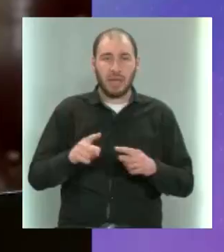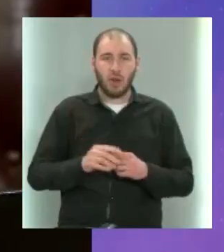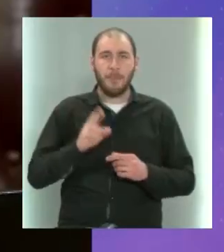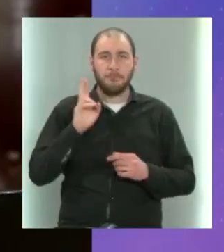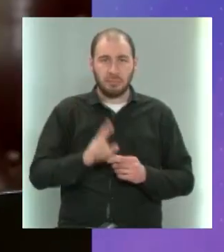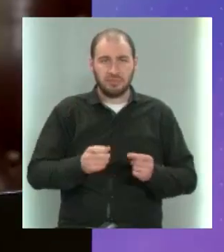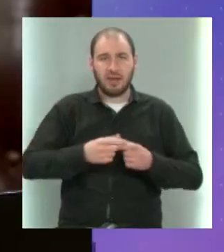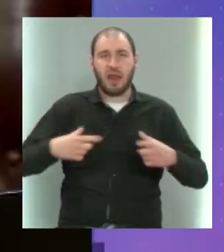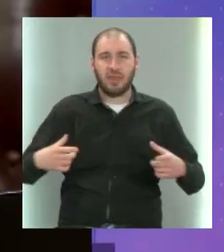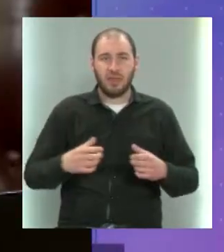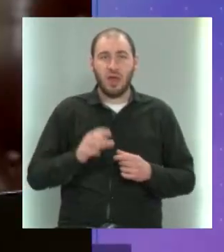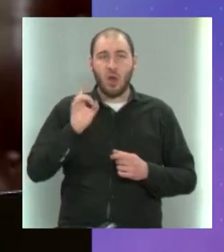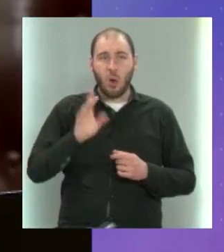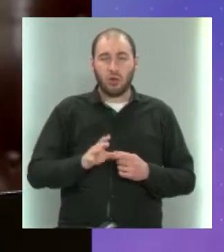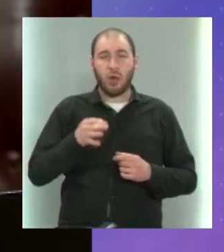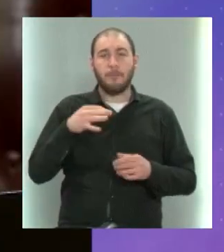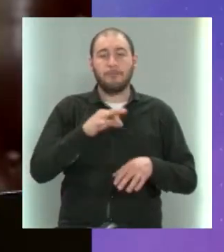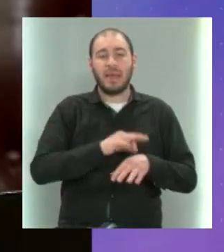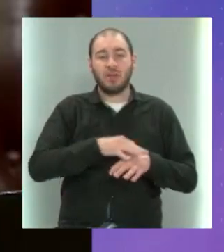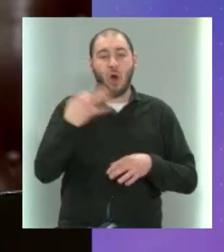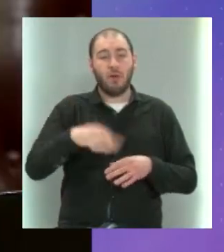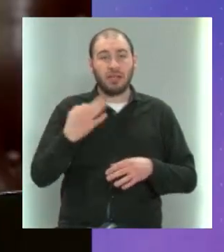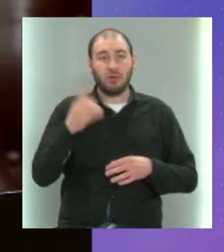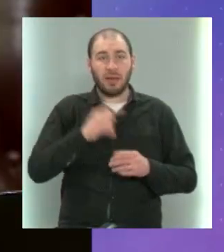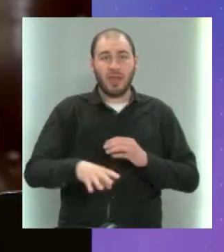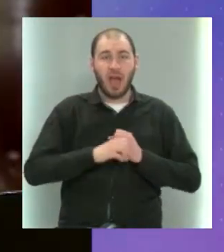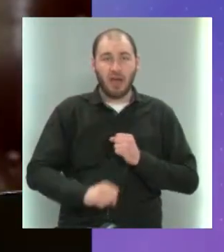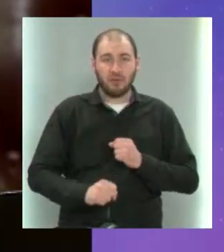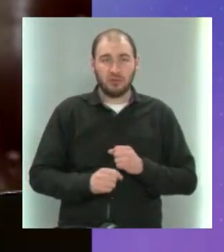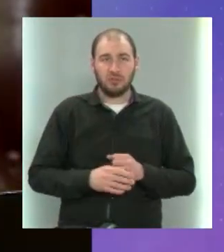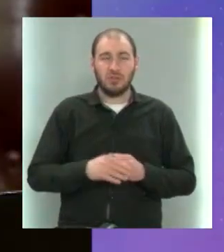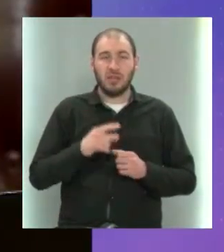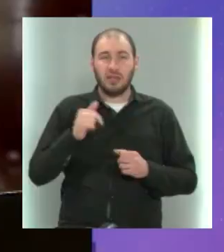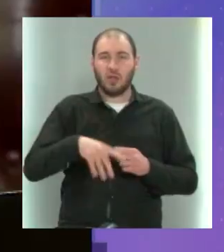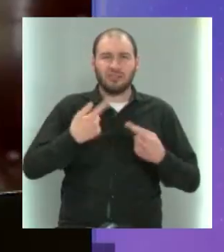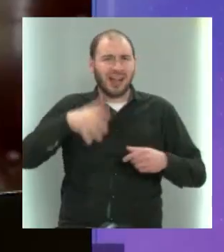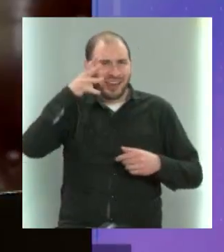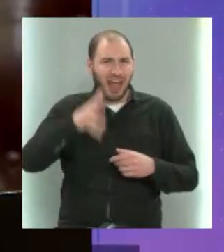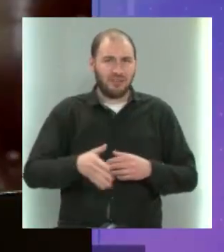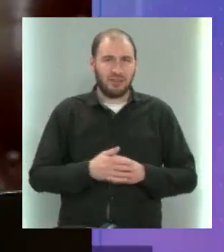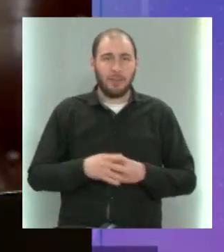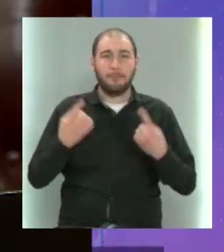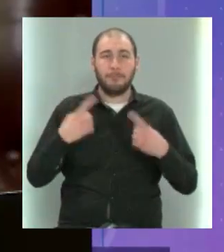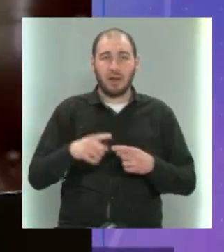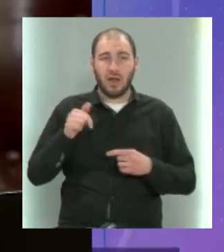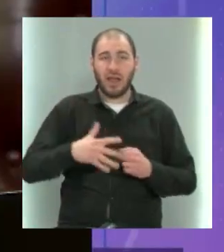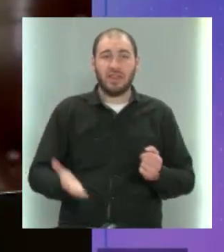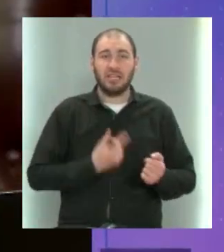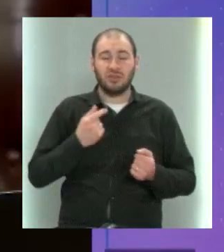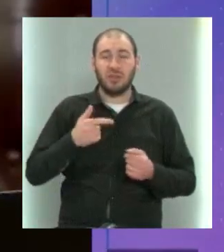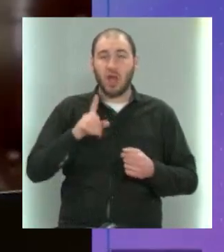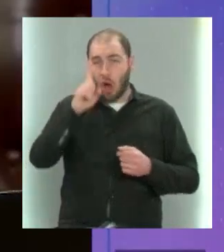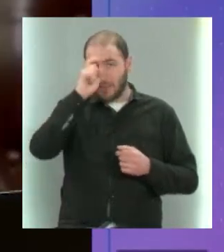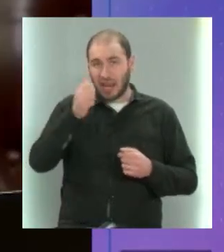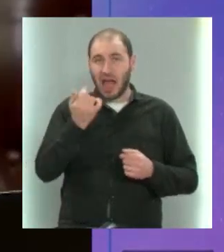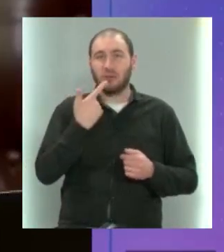permiso amplísimo, solo les obliga a los médicos a hacer abortos ante urgencia grave y extrema. Pero oí al director del Sanatorio